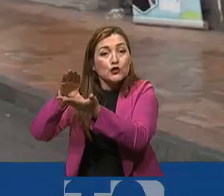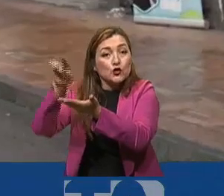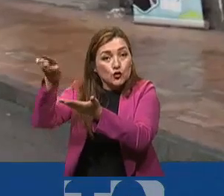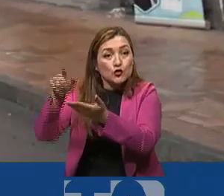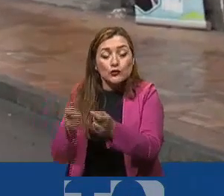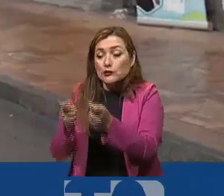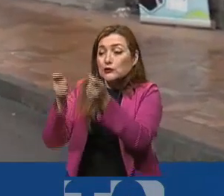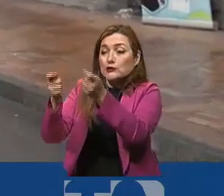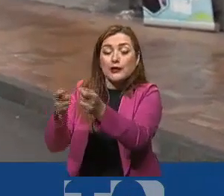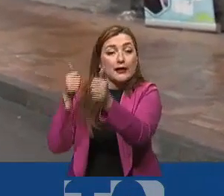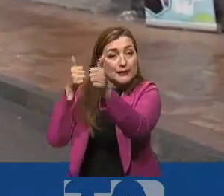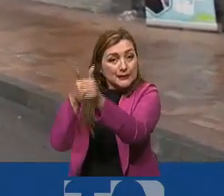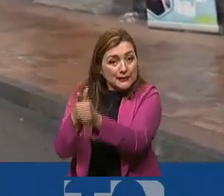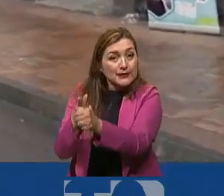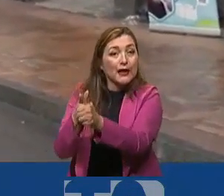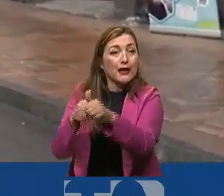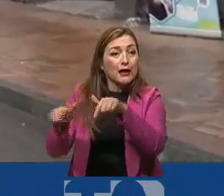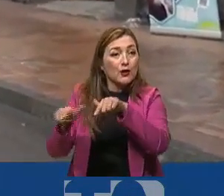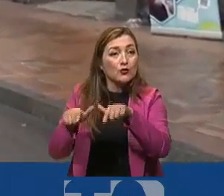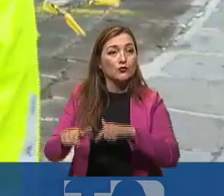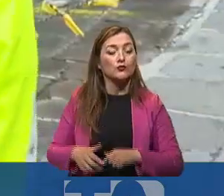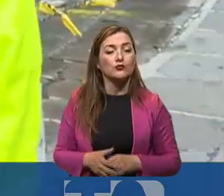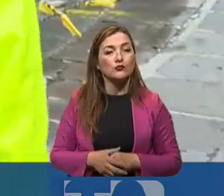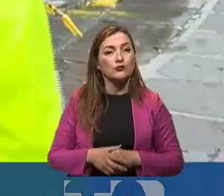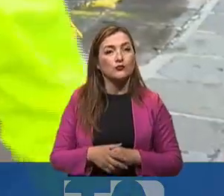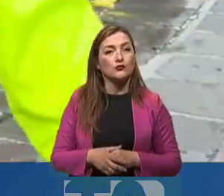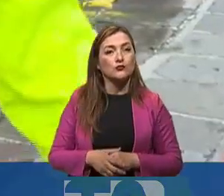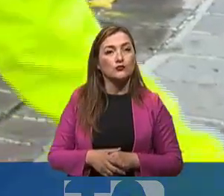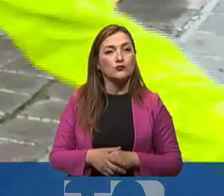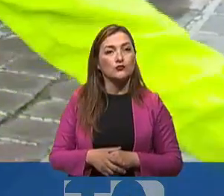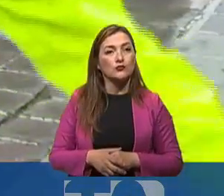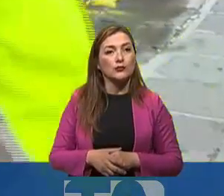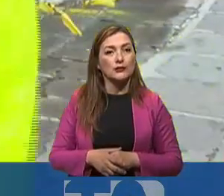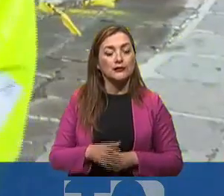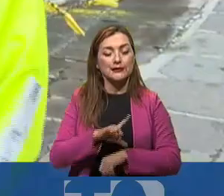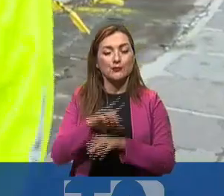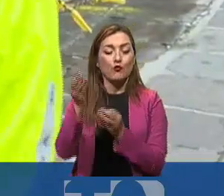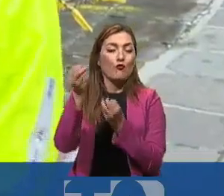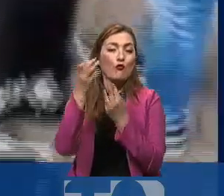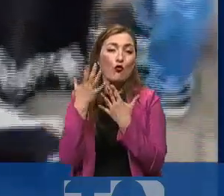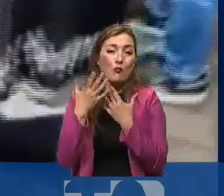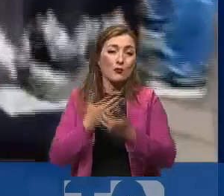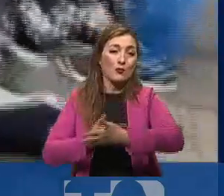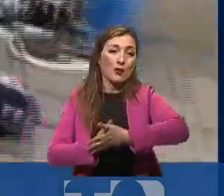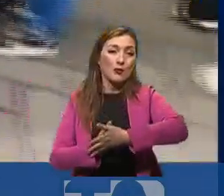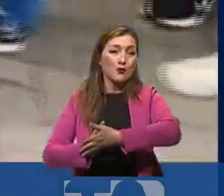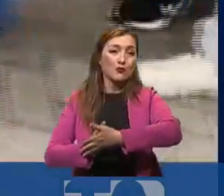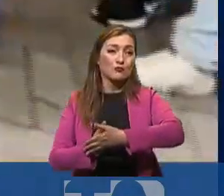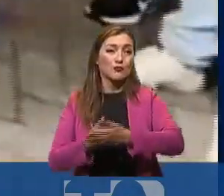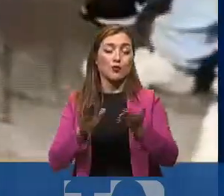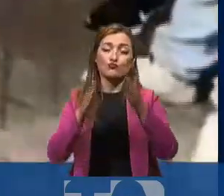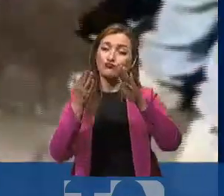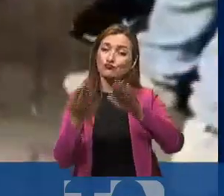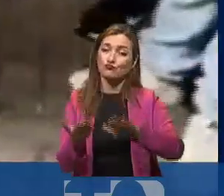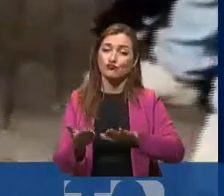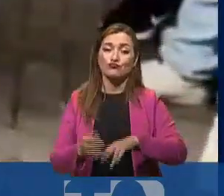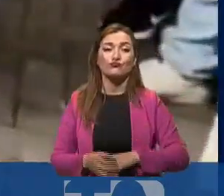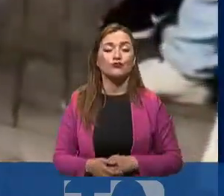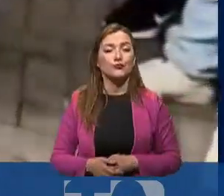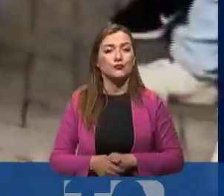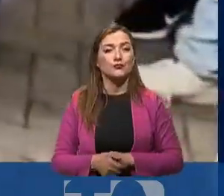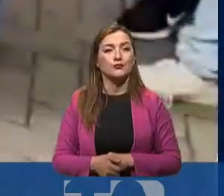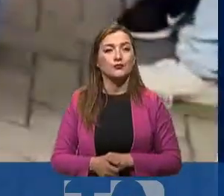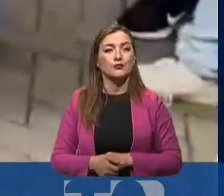Histórico, ubicado a pocas cuadras del suceso. Sin embargo, al poco tiempo se enteró que el bebé que tenía en sus brazos falleció. La